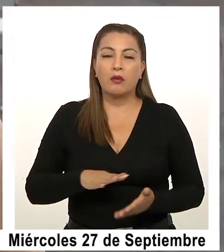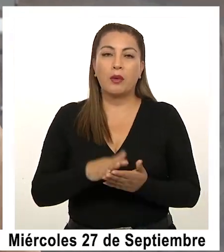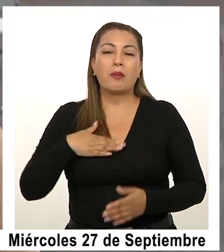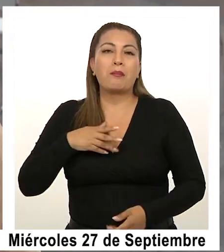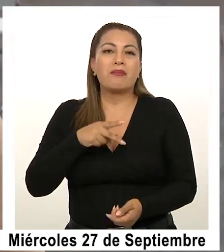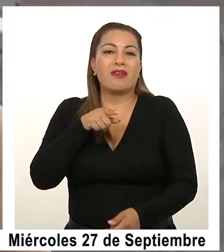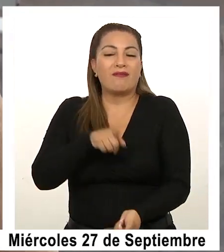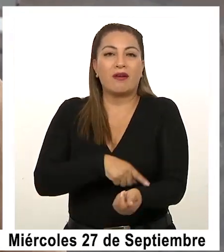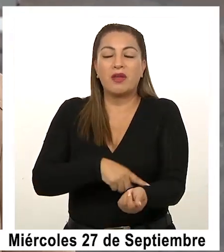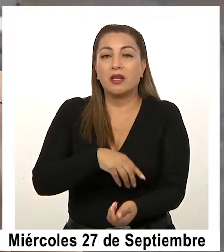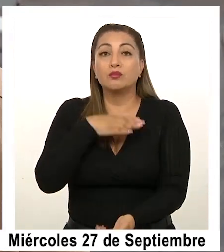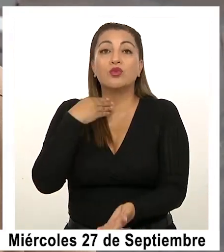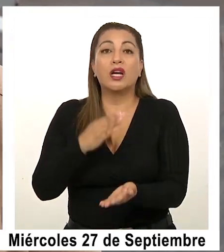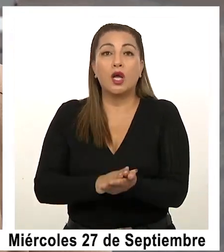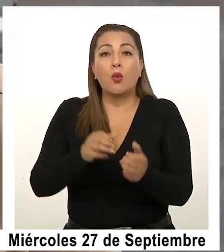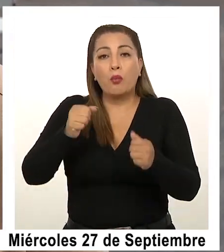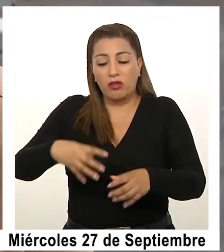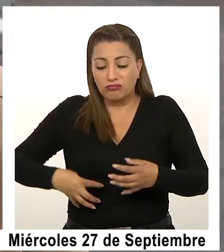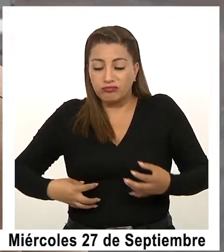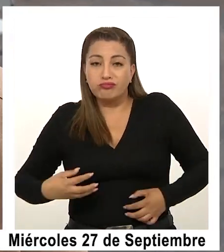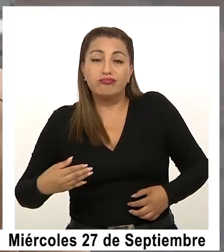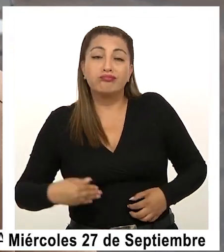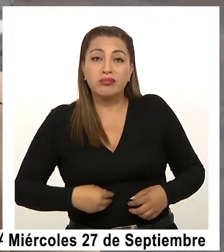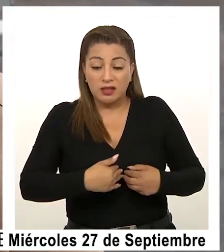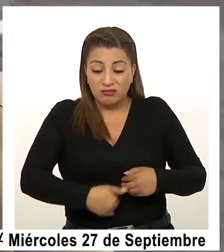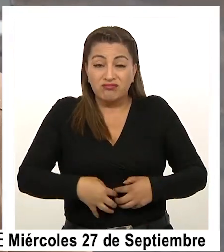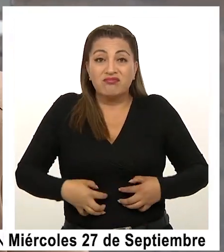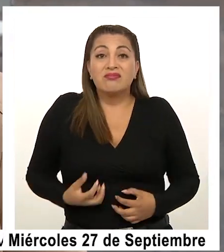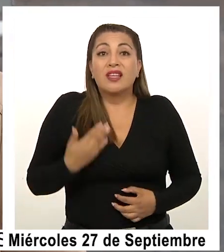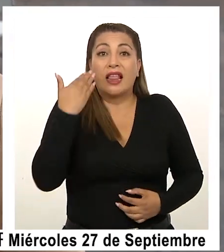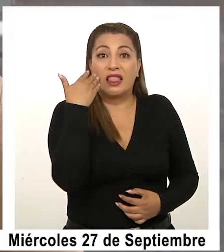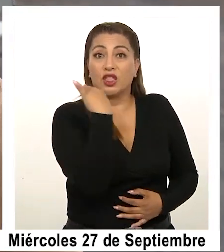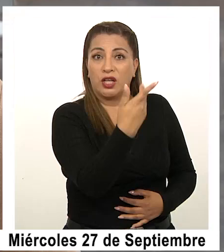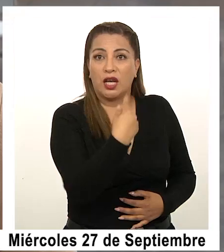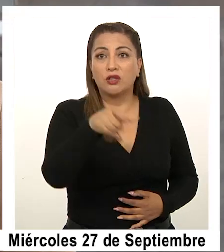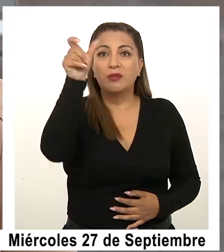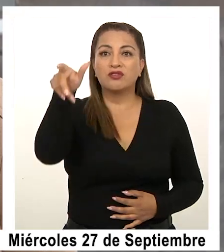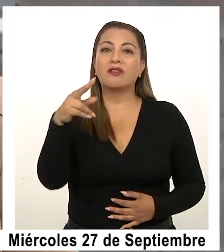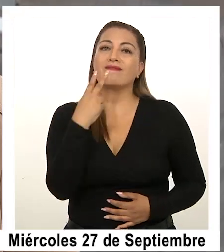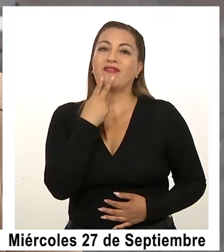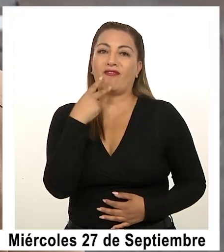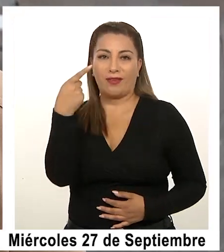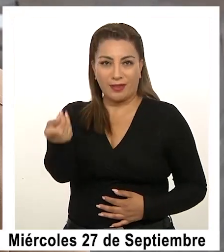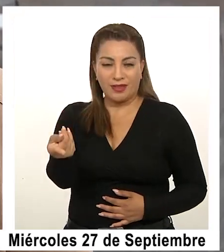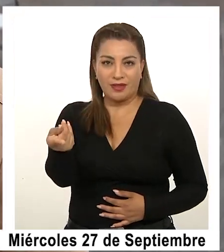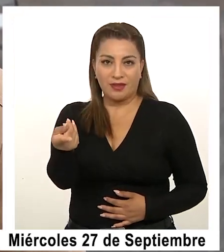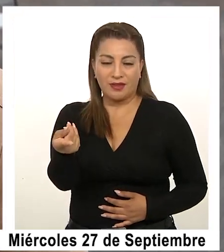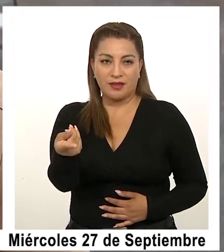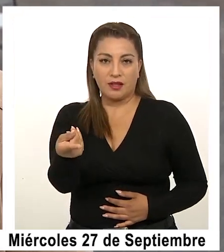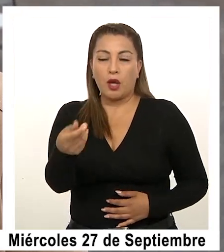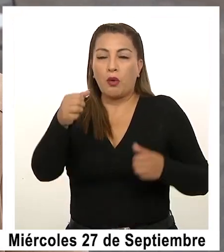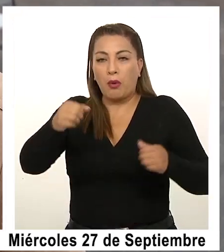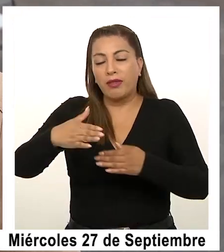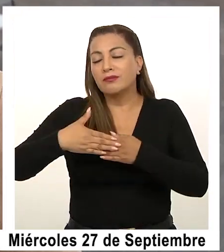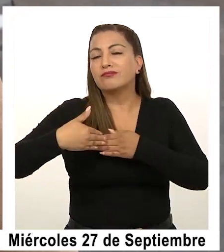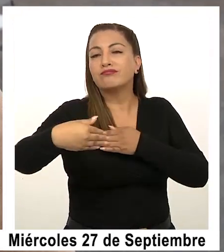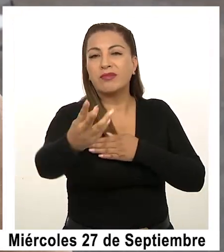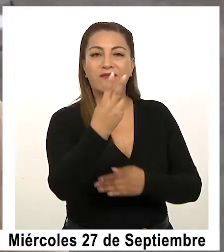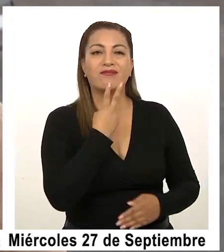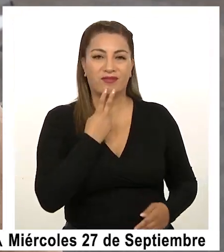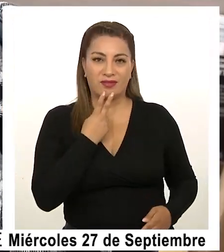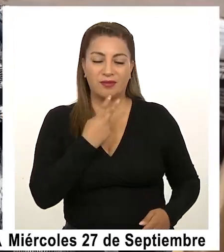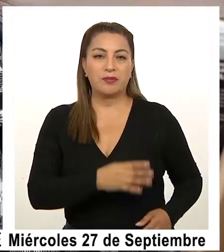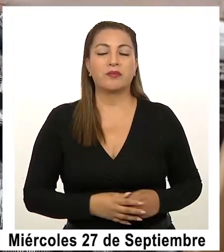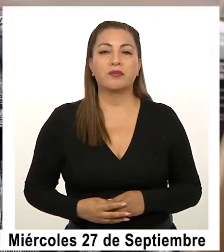momentos difíciles de la vida y entender que estos seres queridos que tan importantes son para nosotros pueden perdurar y darle vida a